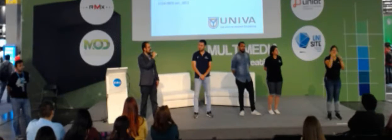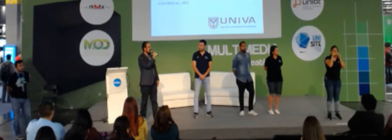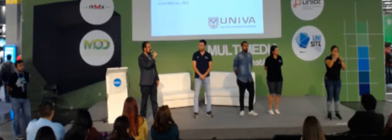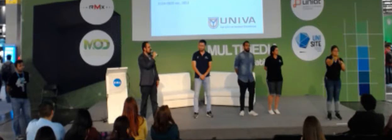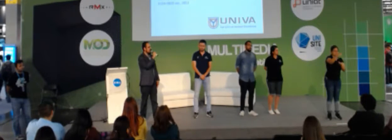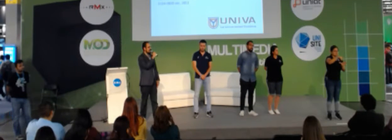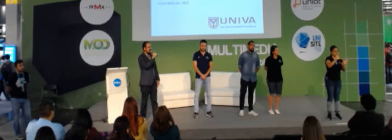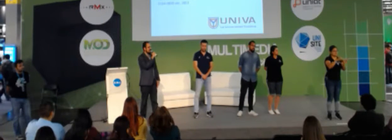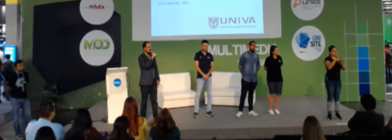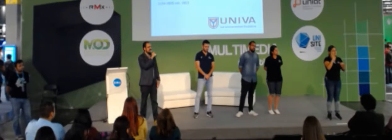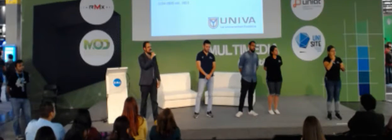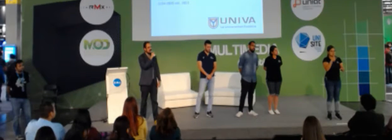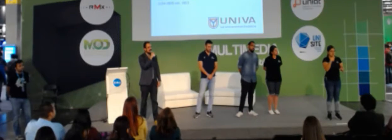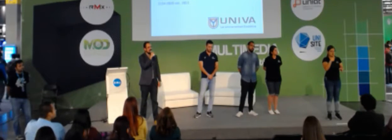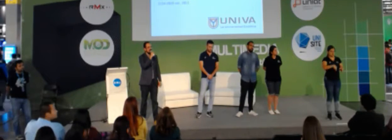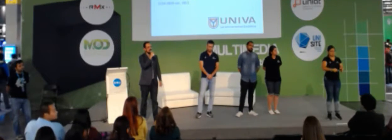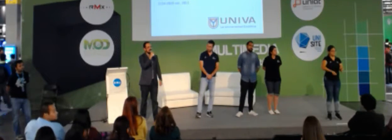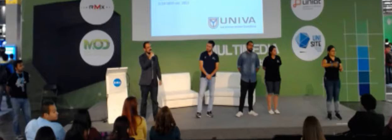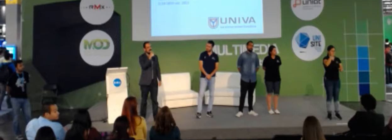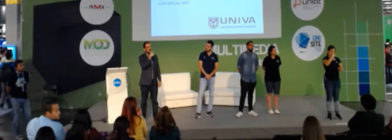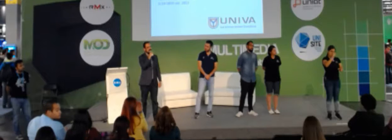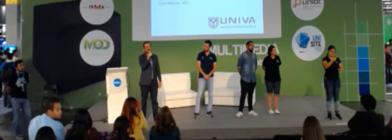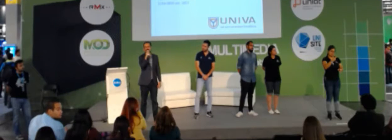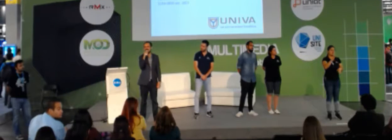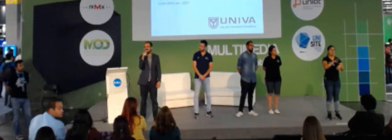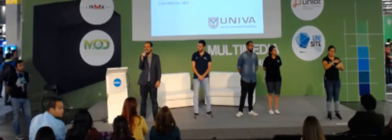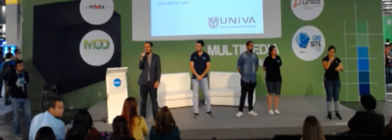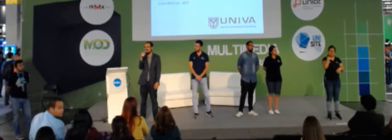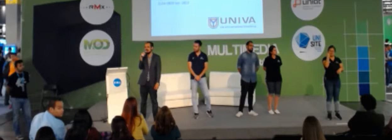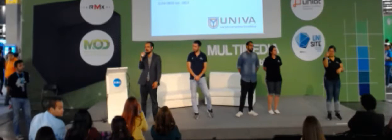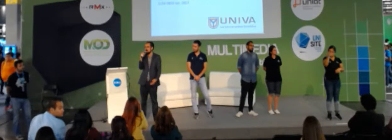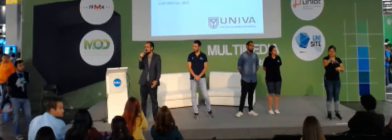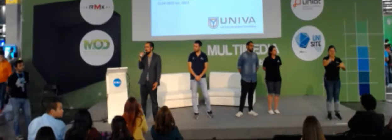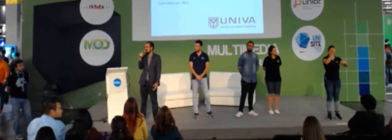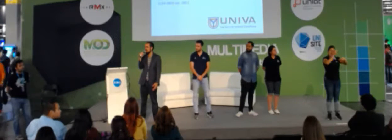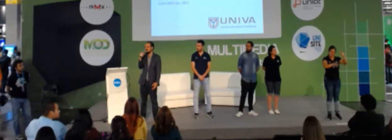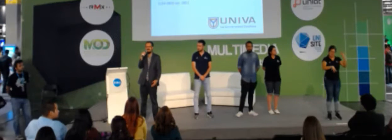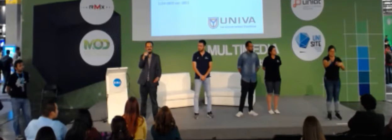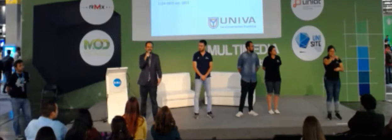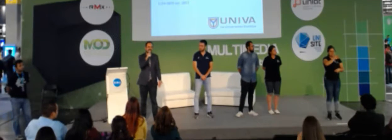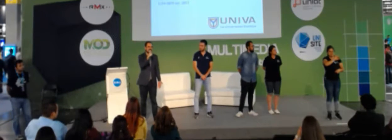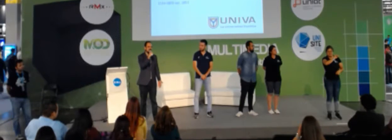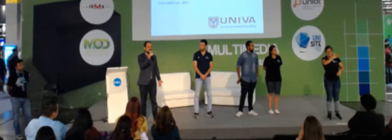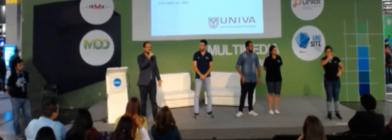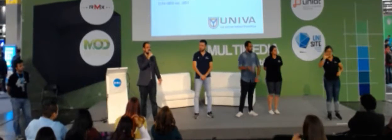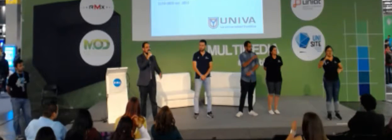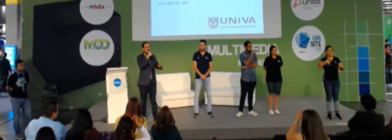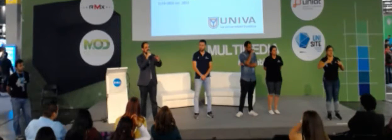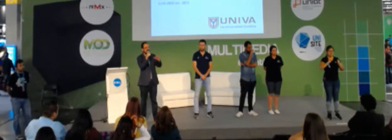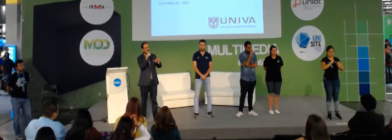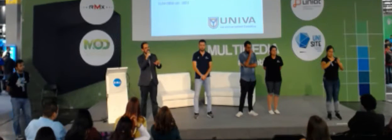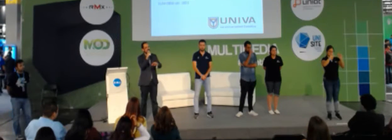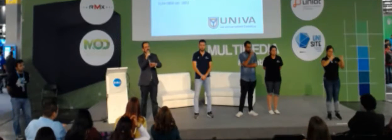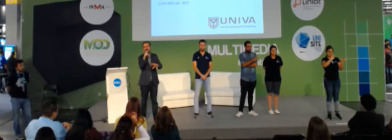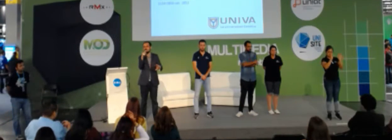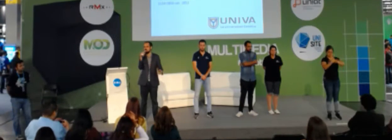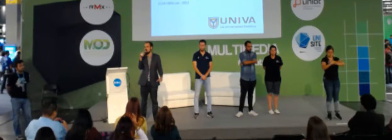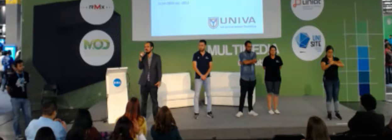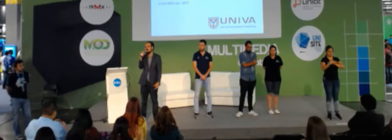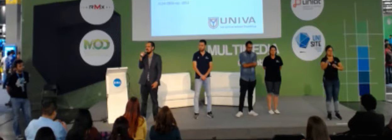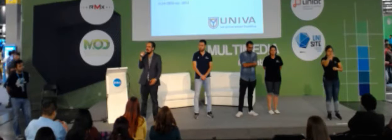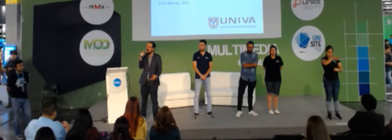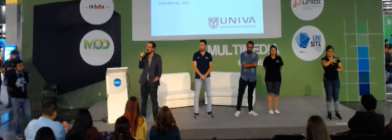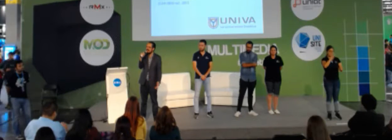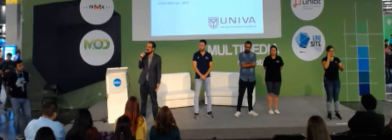esta comunidad. Recuérdenlo, los invitamos a utilizar el hashtag, por favor, les agradecemos mucho, hashtag Juventud